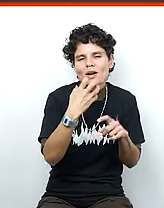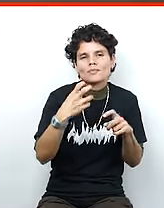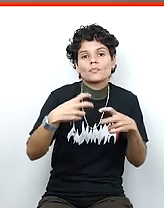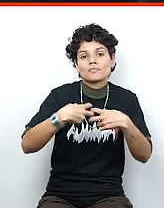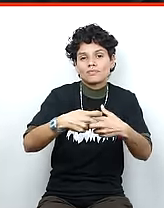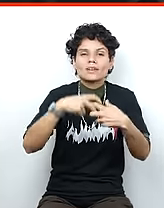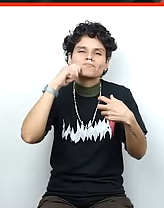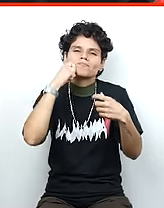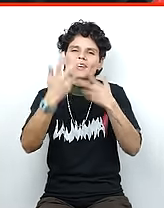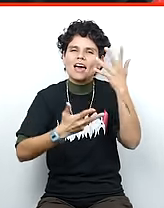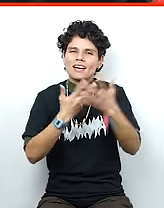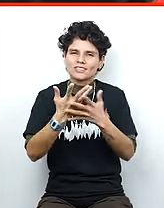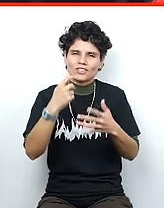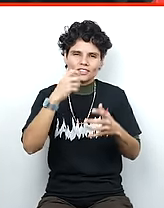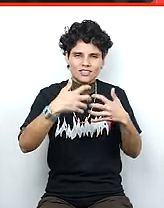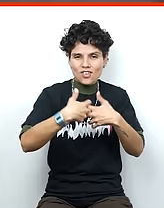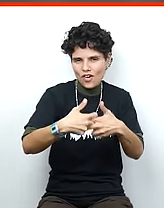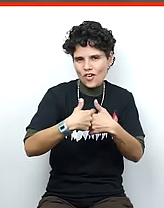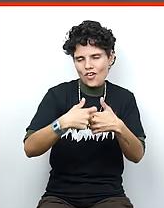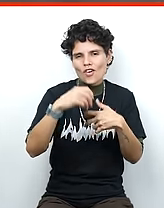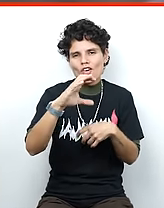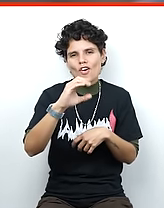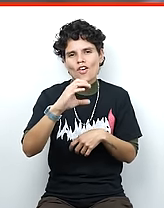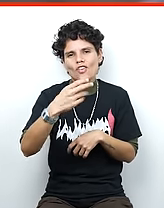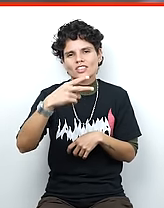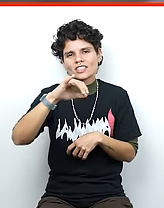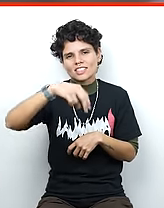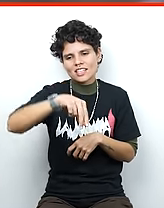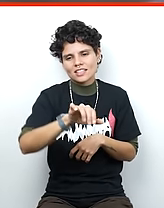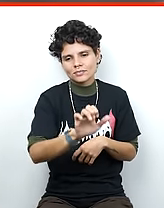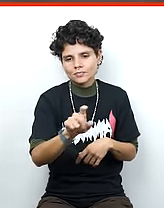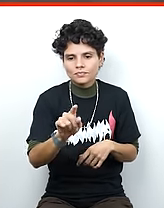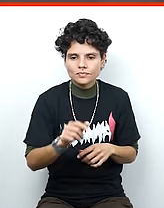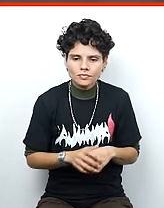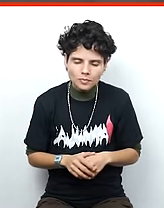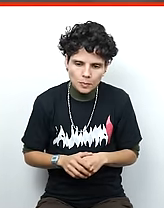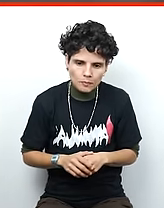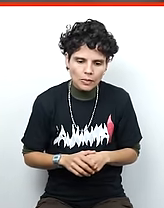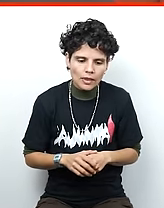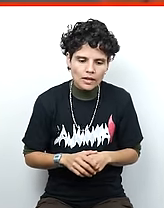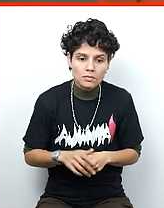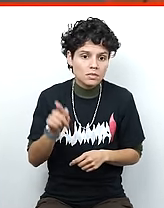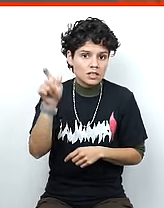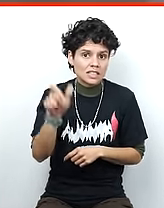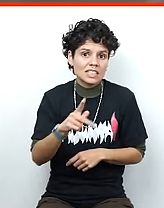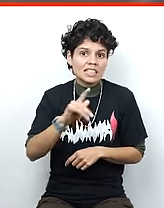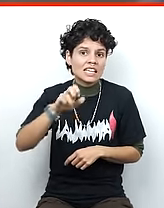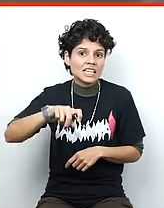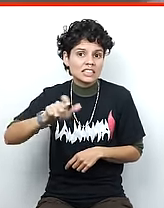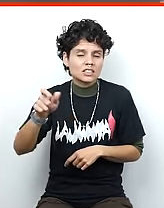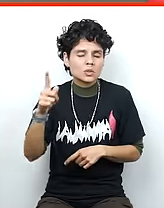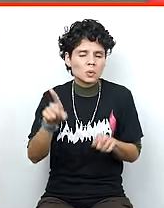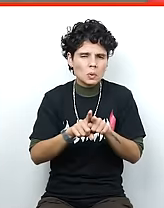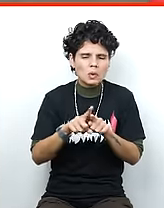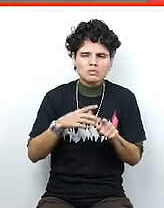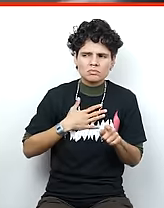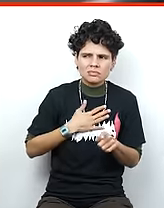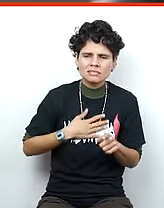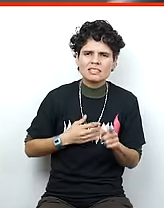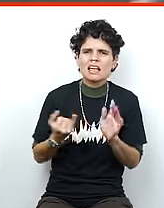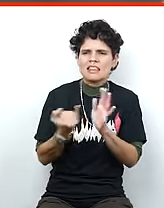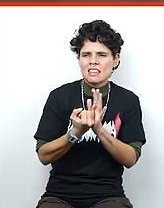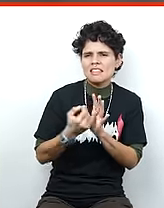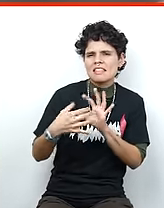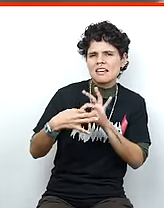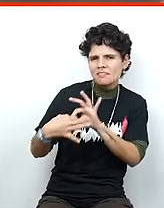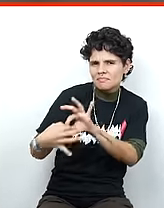Ñengo Flow y Red Cat. ¿Con los tuyos? Sí, con Ñengo Flow, en mi sangre, ese. Para mí es una persona que me identifica. ¿Por qué?